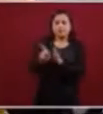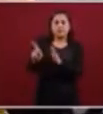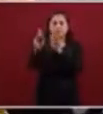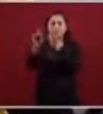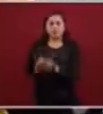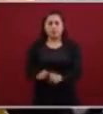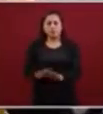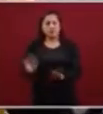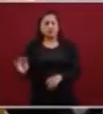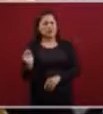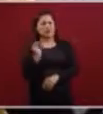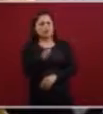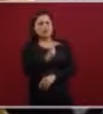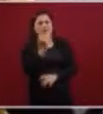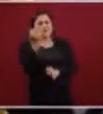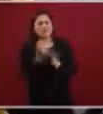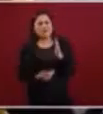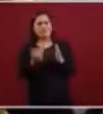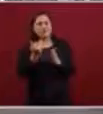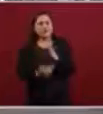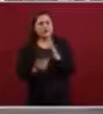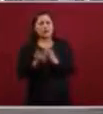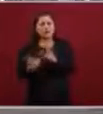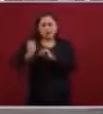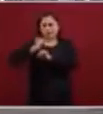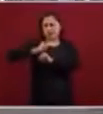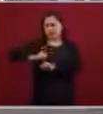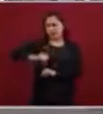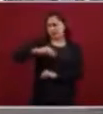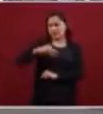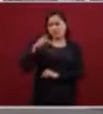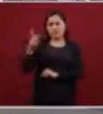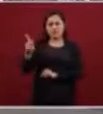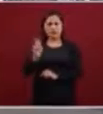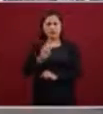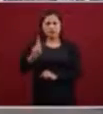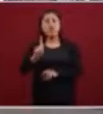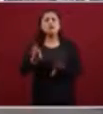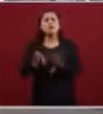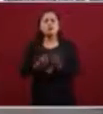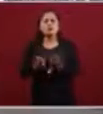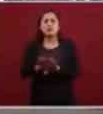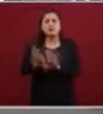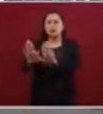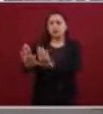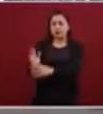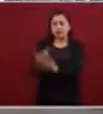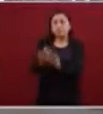De los ministerios públicos. Pues hay que ver todavía cómo se dieron las cosas,